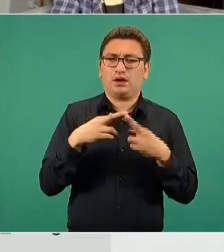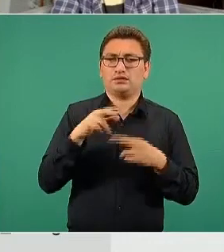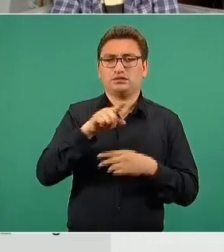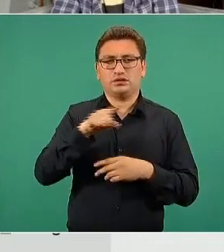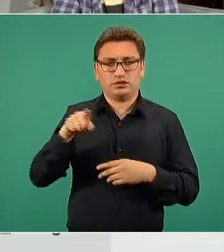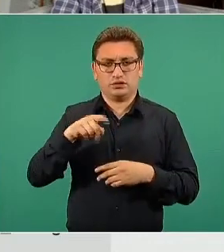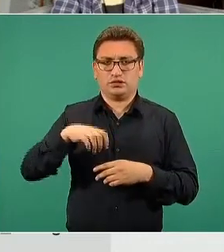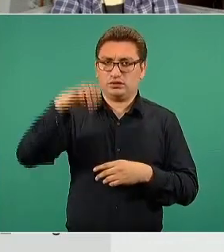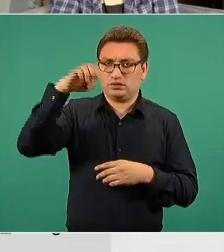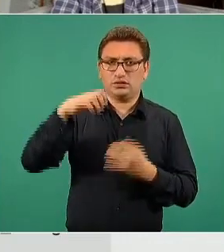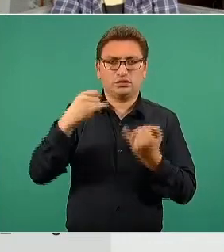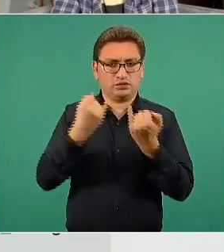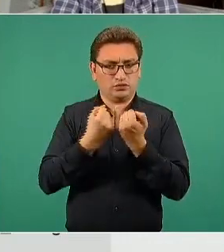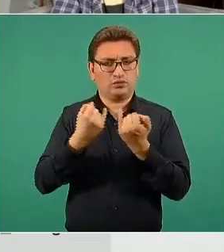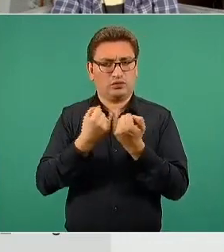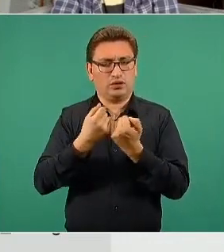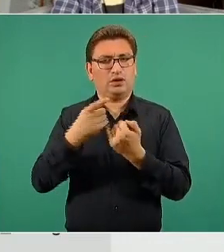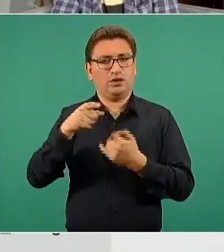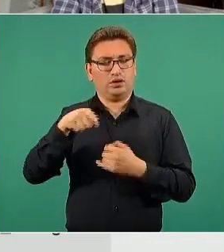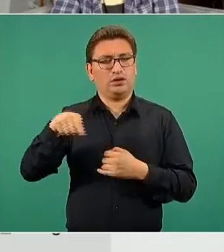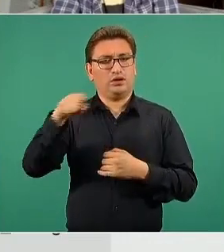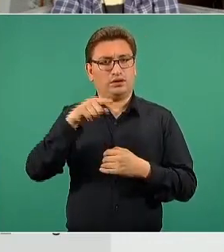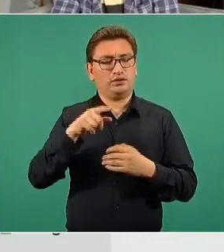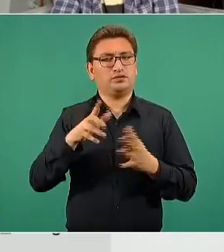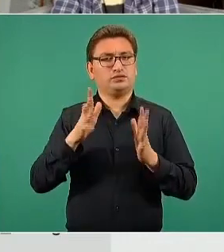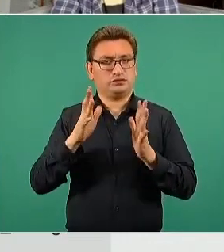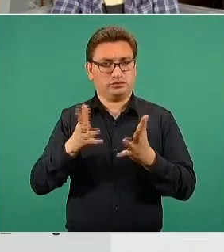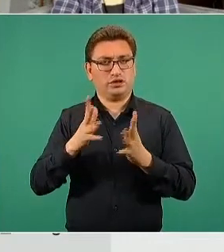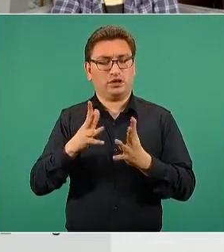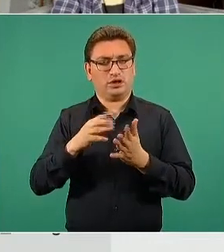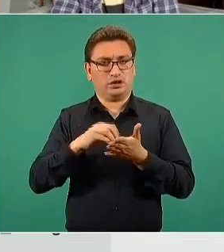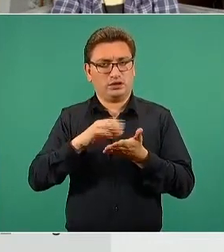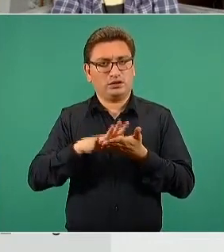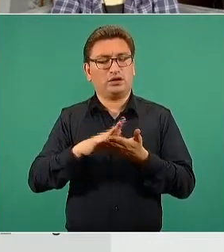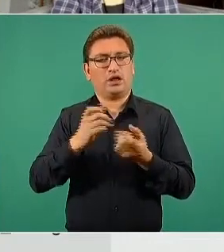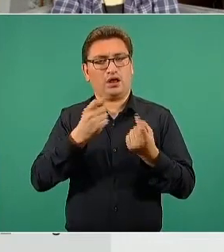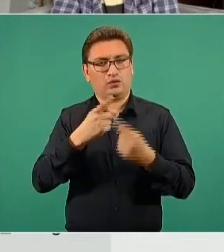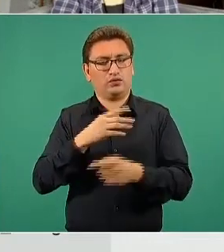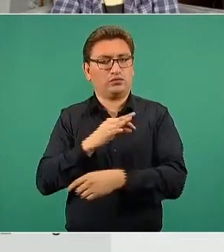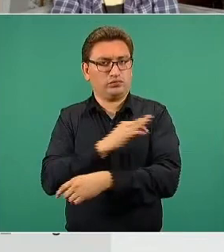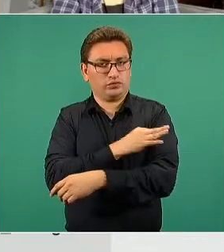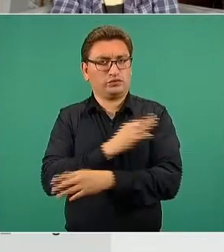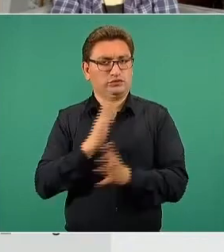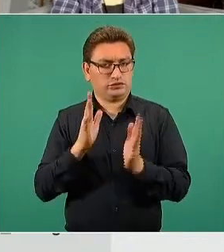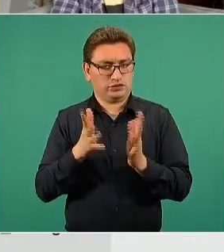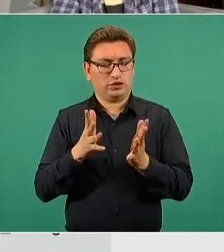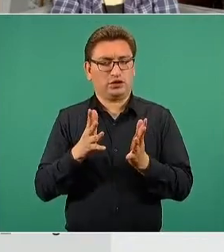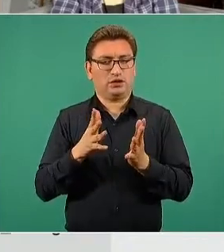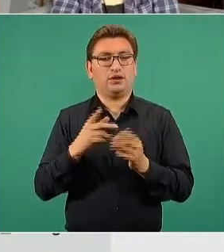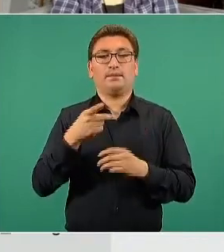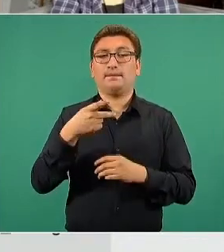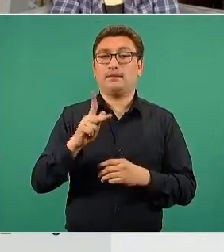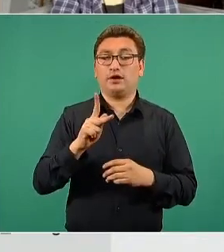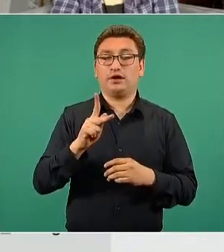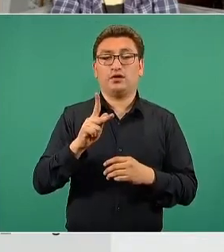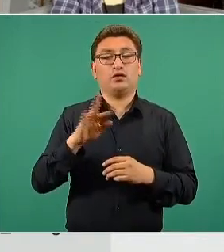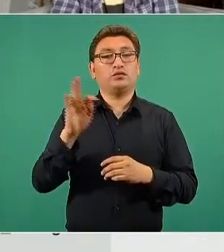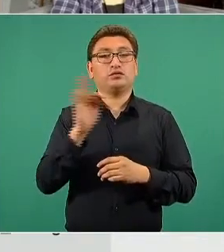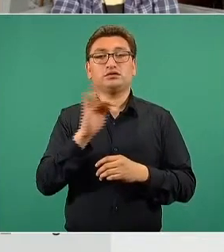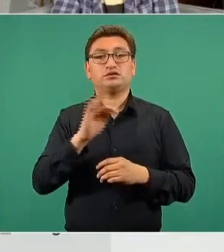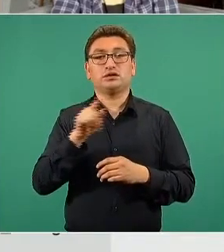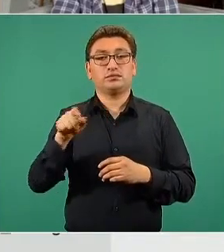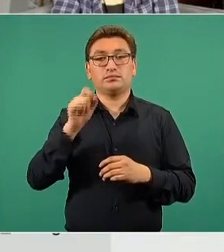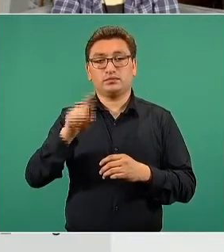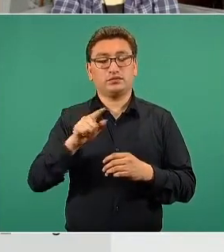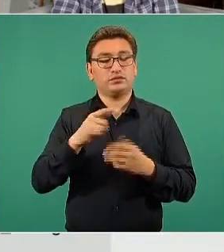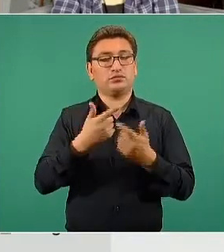de edad, que ya más bien ellos ya tienen su cita, en algunos casos para vacunación, pero quizá también ya se encuentren en este